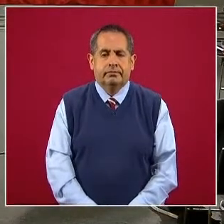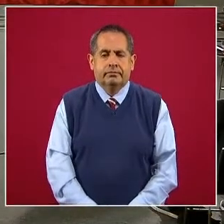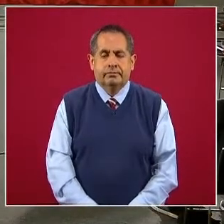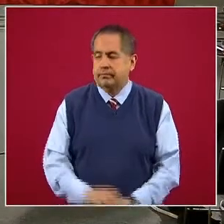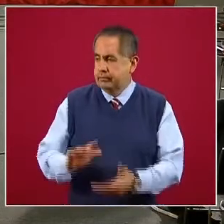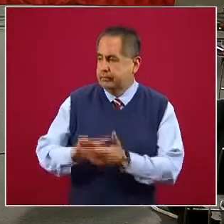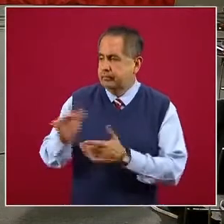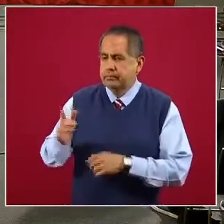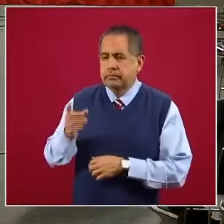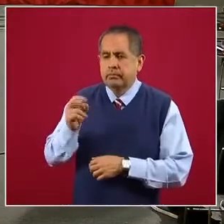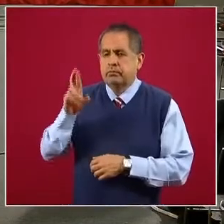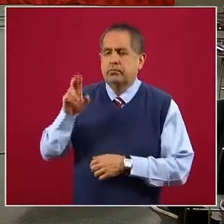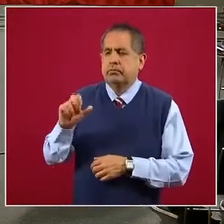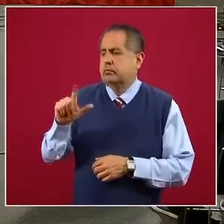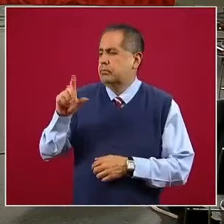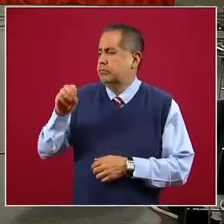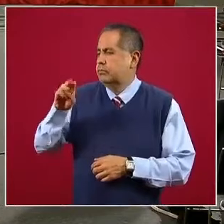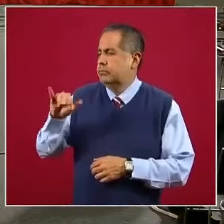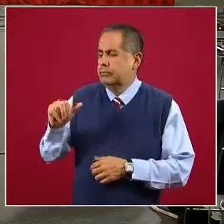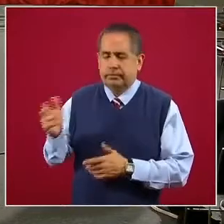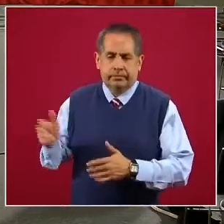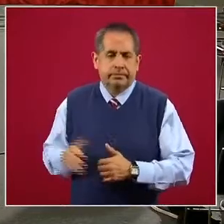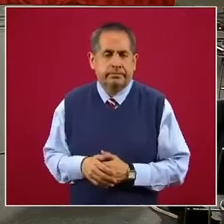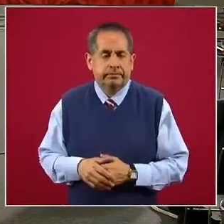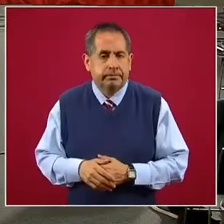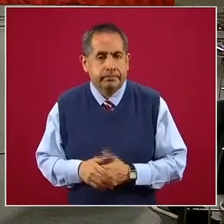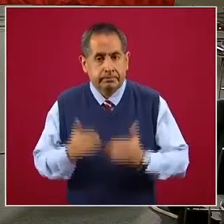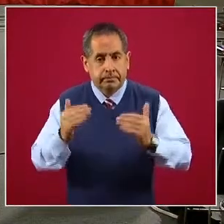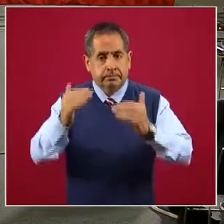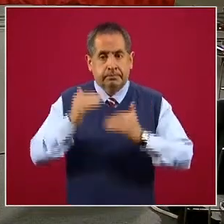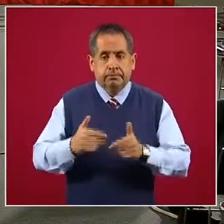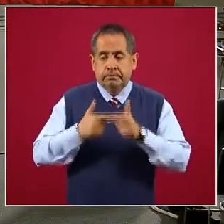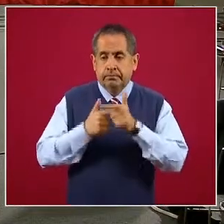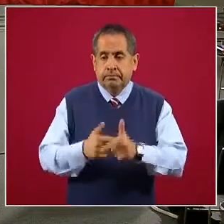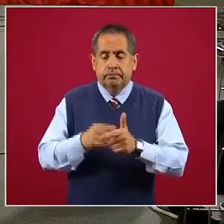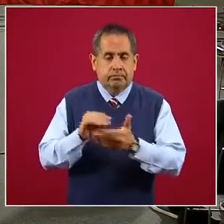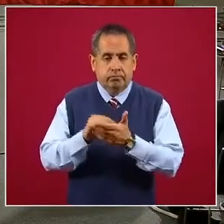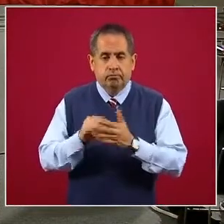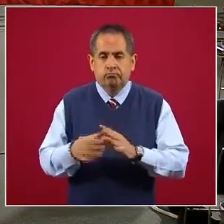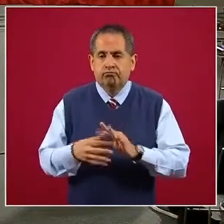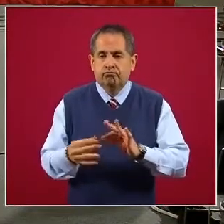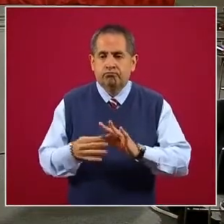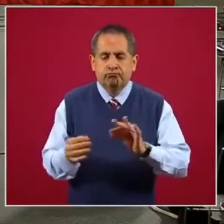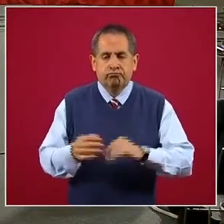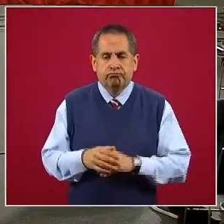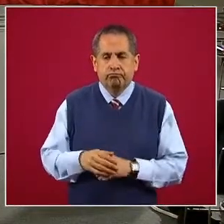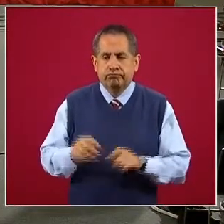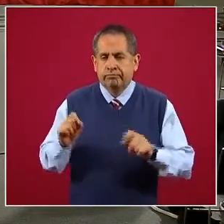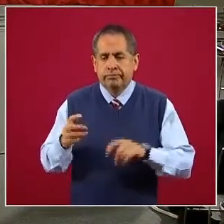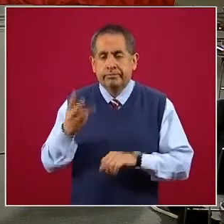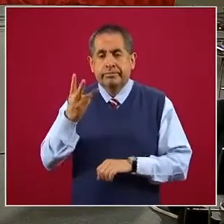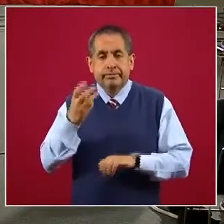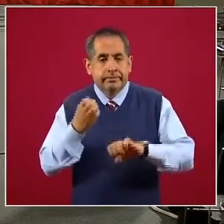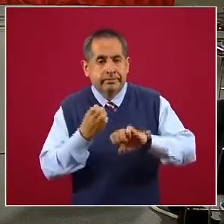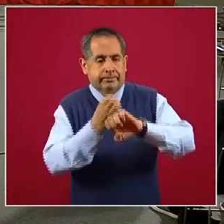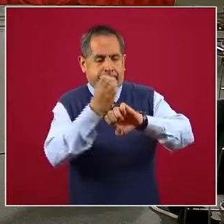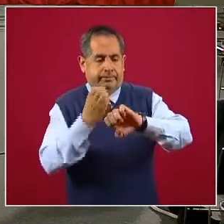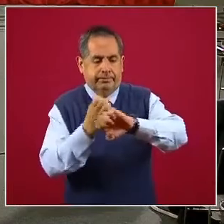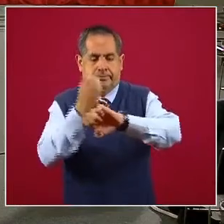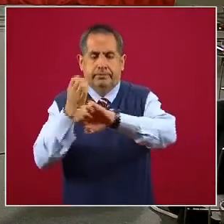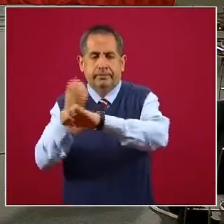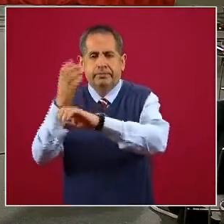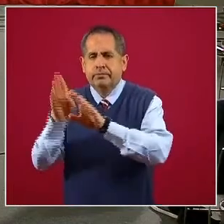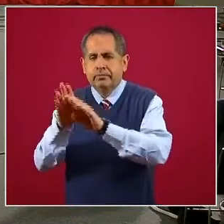Muchas gracias, doctor Salomía. Vamos a continuar con el escenario de 3 entidades